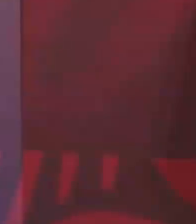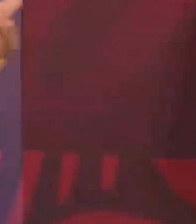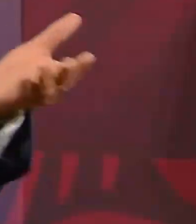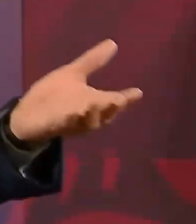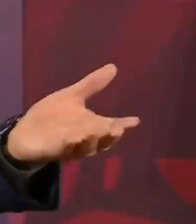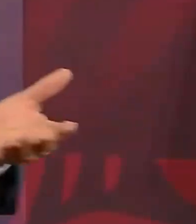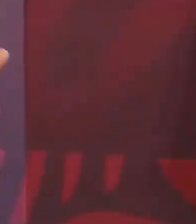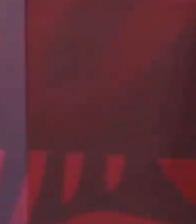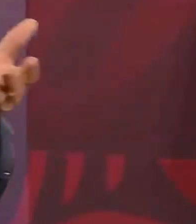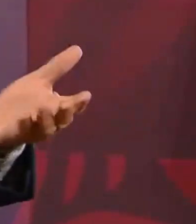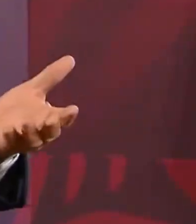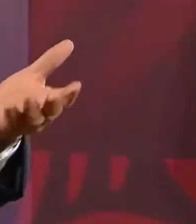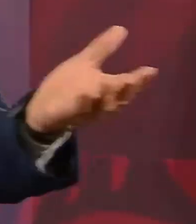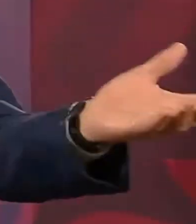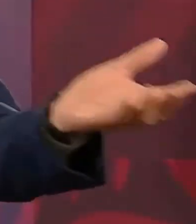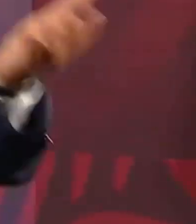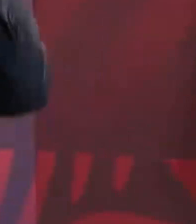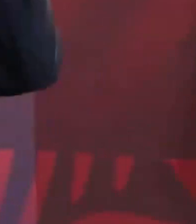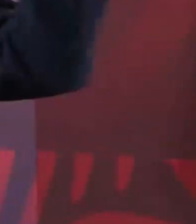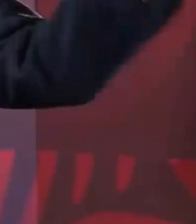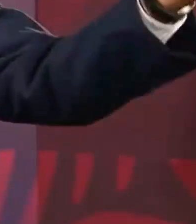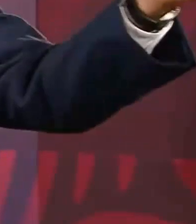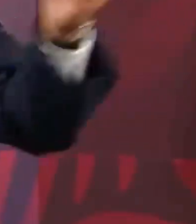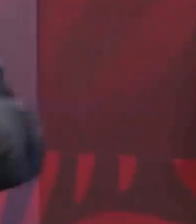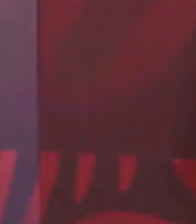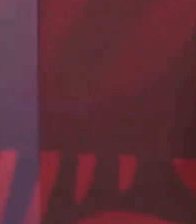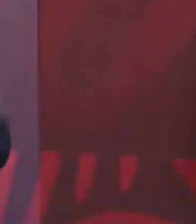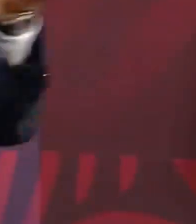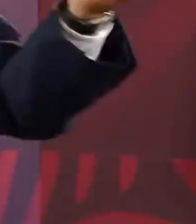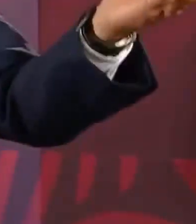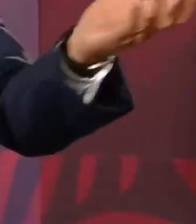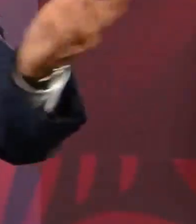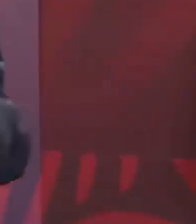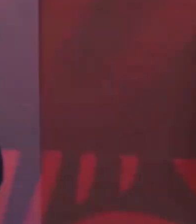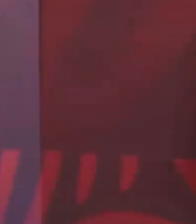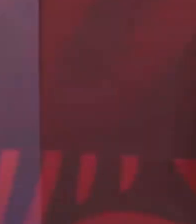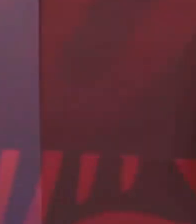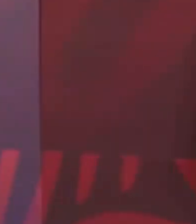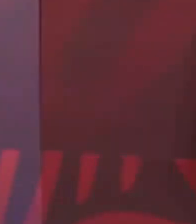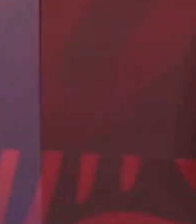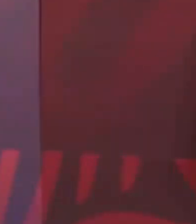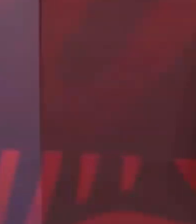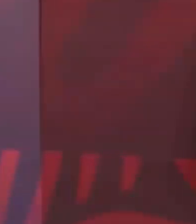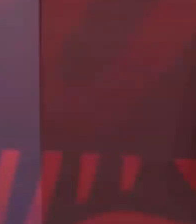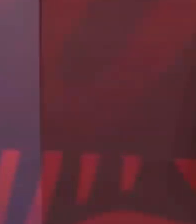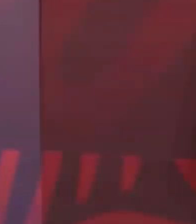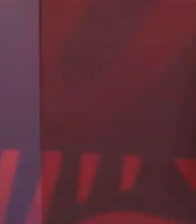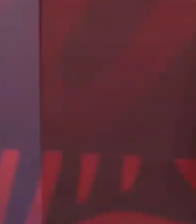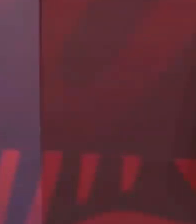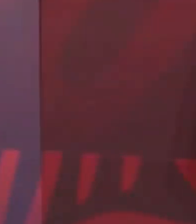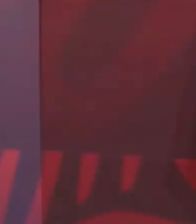¿Pero qué le van a defender al INE si ganaron, si el INE no se toca?